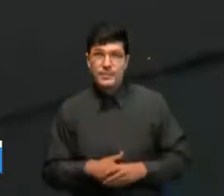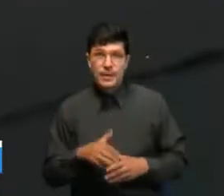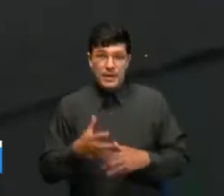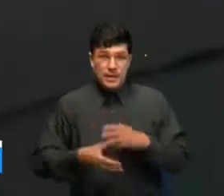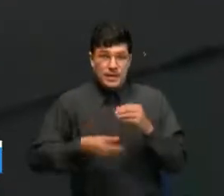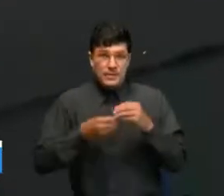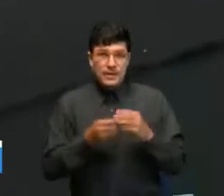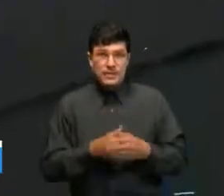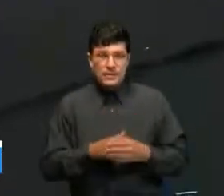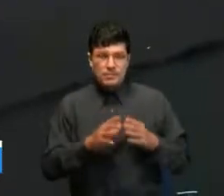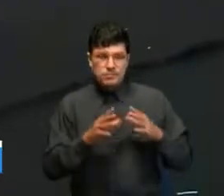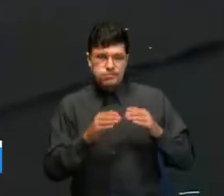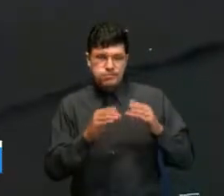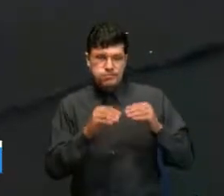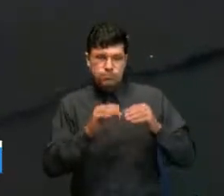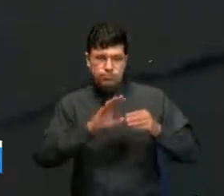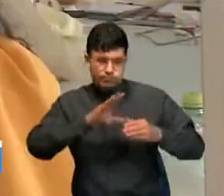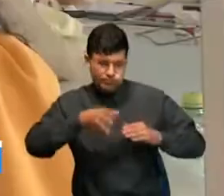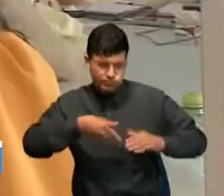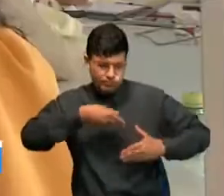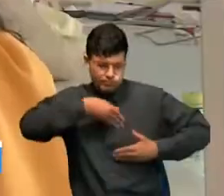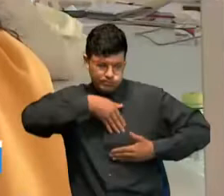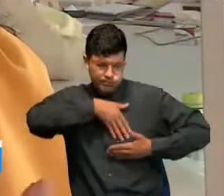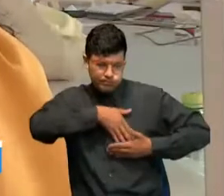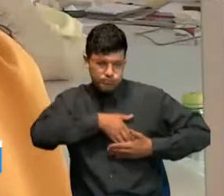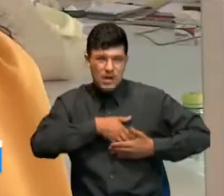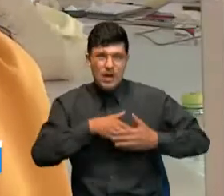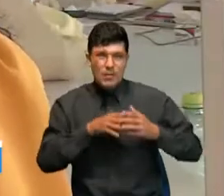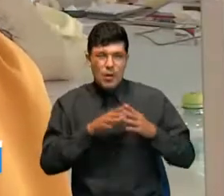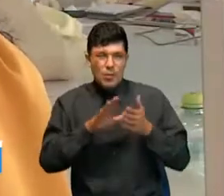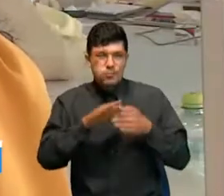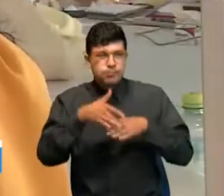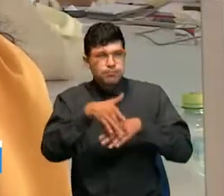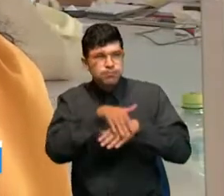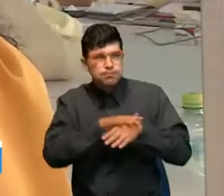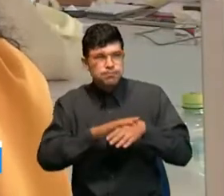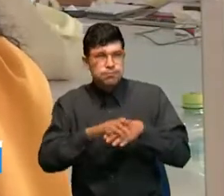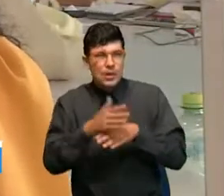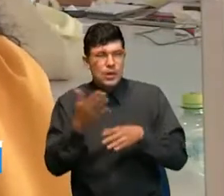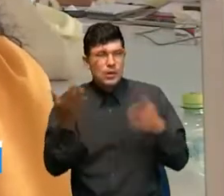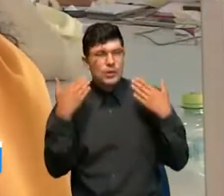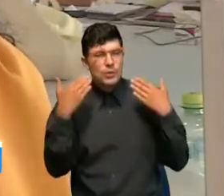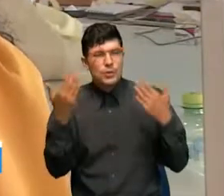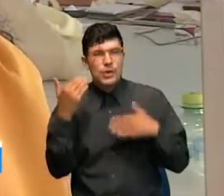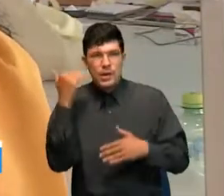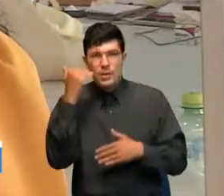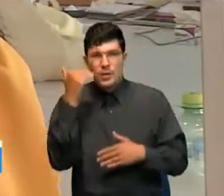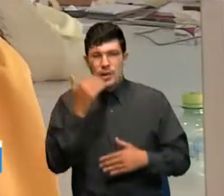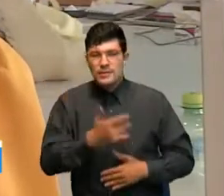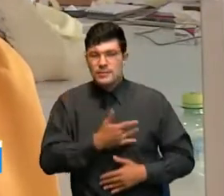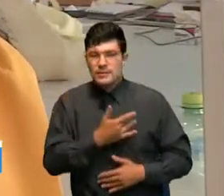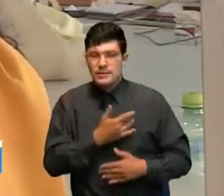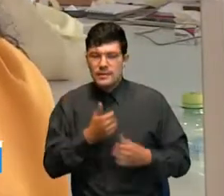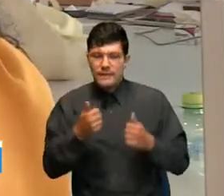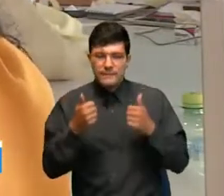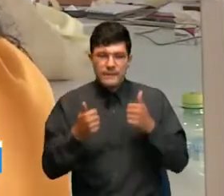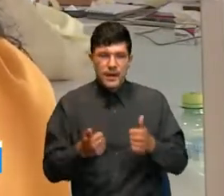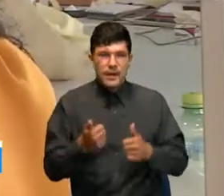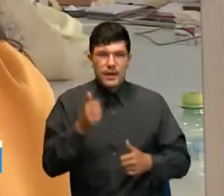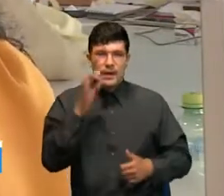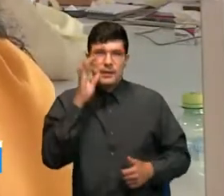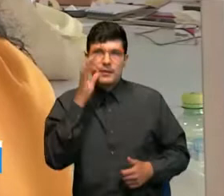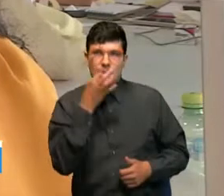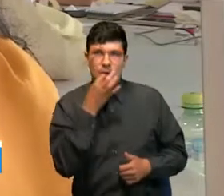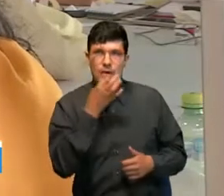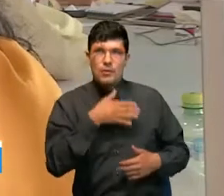introduzca un gel refrescante de tal manera que la mujer pueda sentir comodidad o bienestar frente a los efectos que